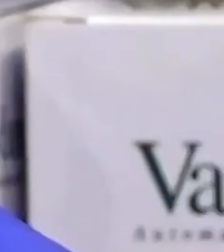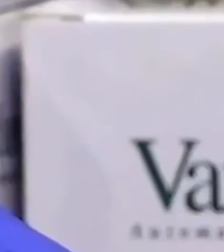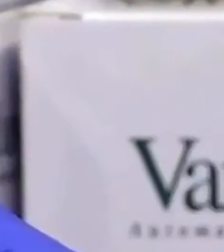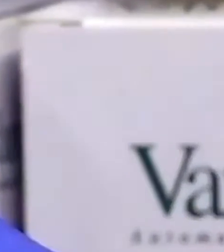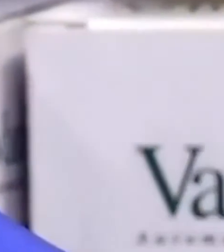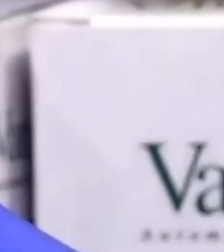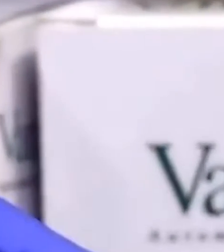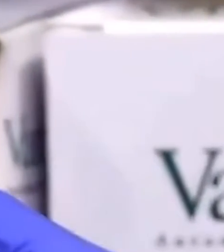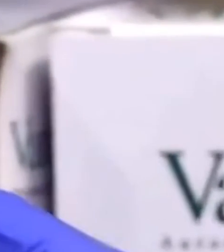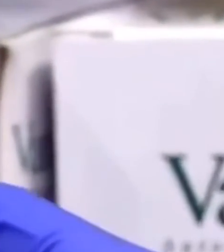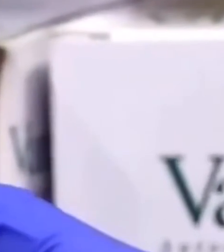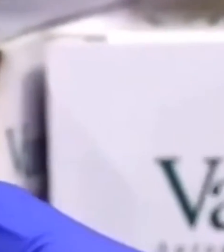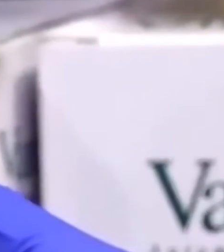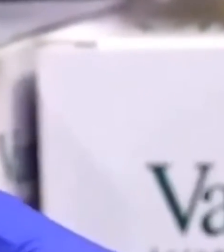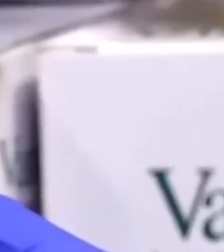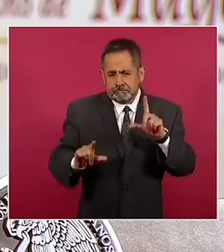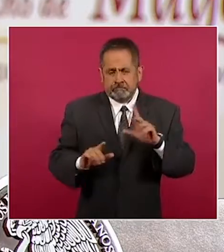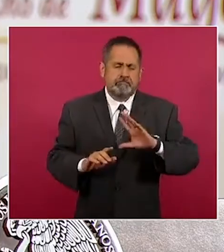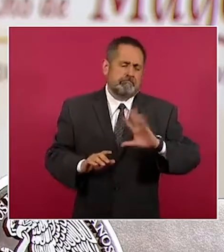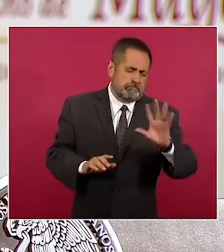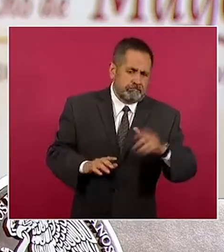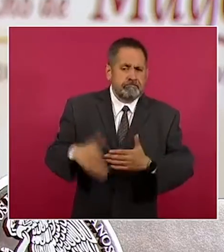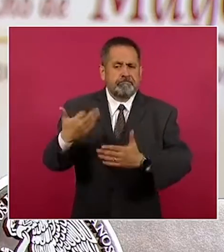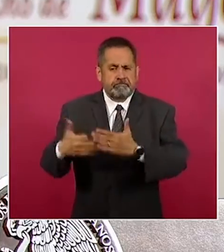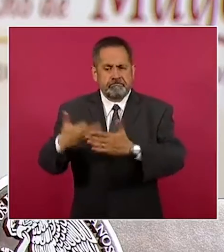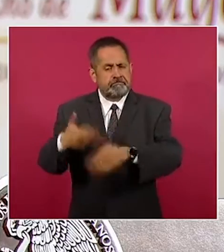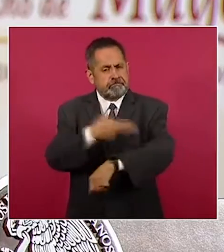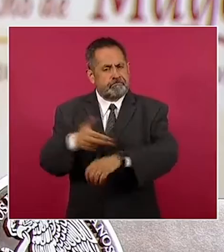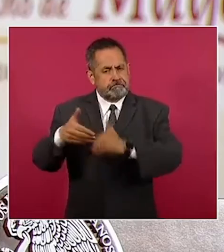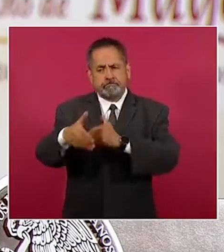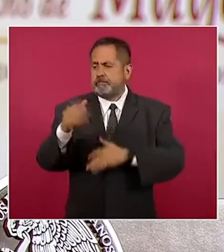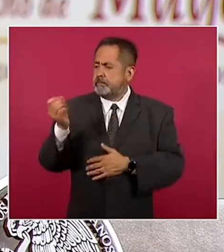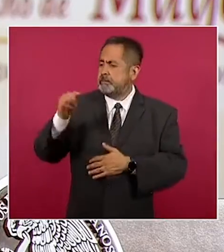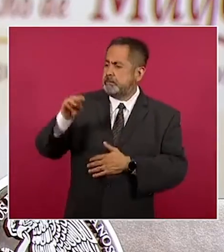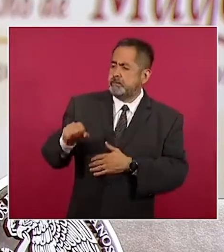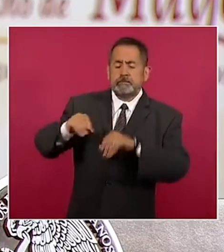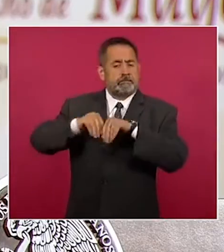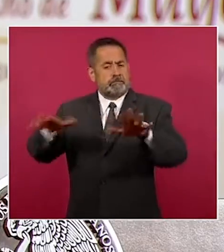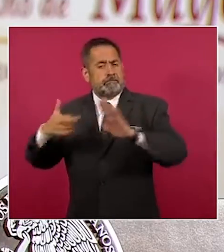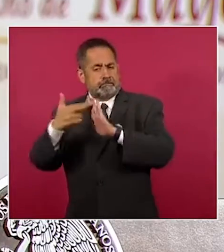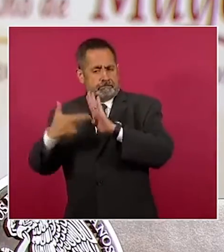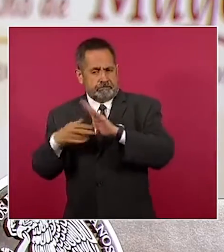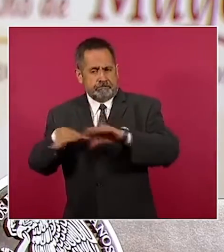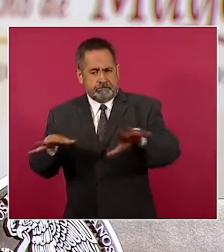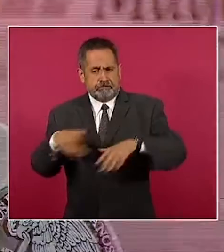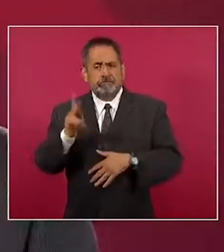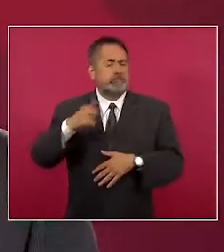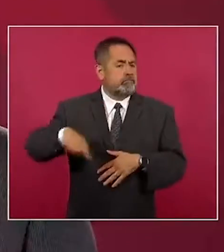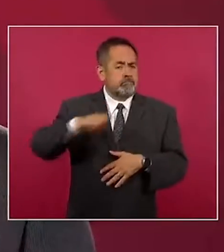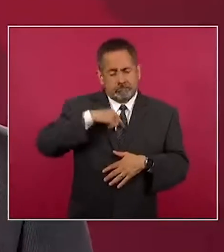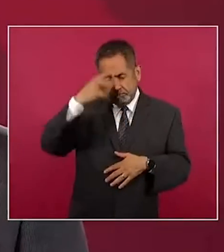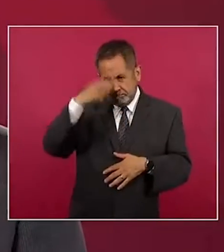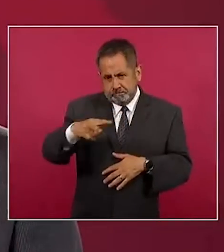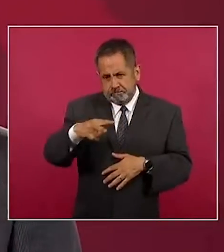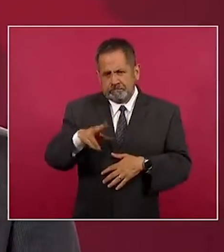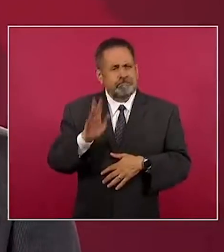los niños, no han sido vacunados. López Jáuregui también se refirió a las declaraciones de López-Gatell sobre el uso de cubrebocas y la posibilidad